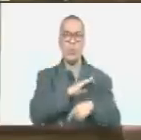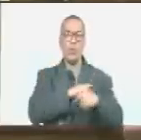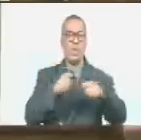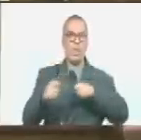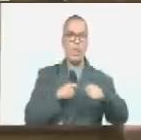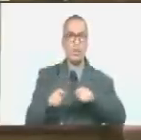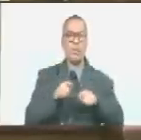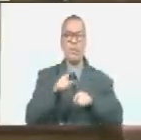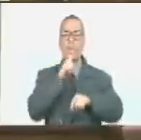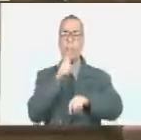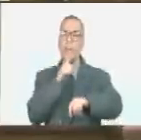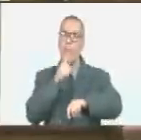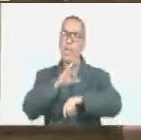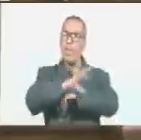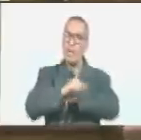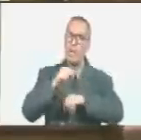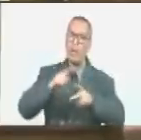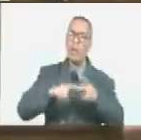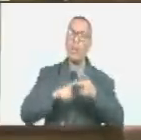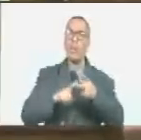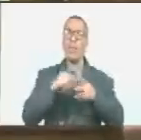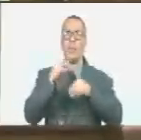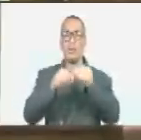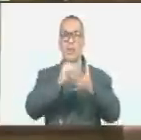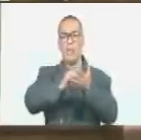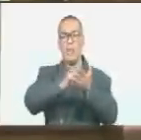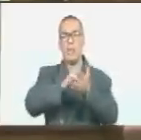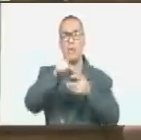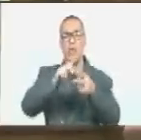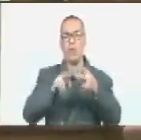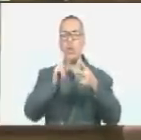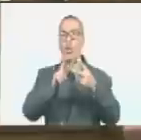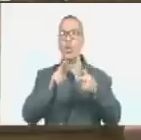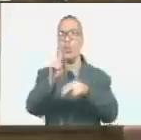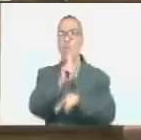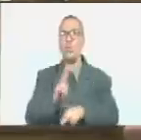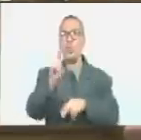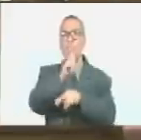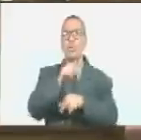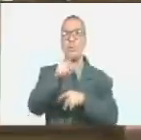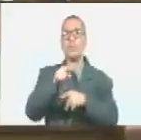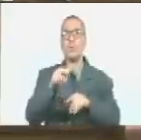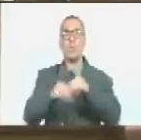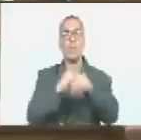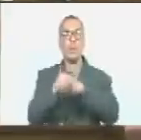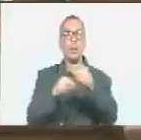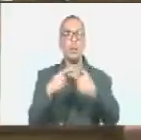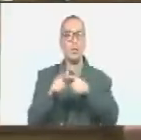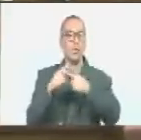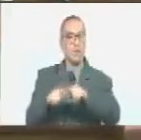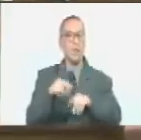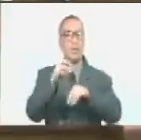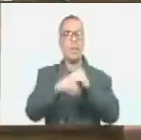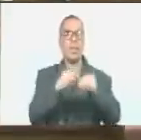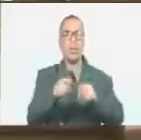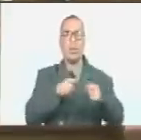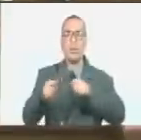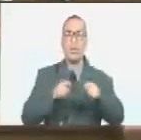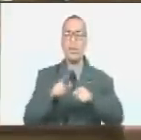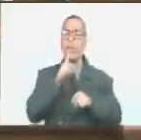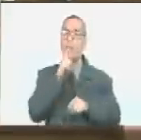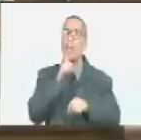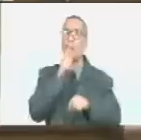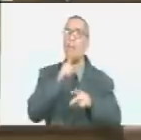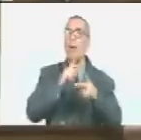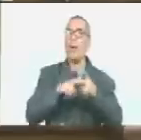actividades ilícitas en los términos previstos de esta ley. 2. Utilizados o destinados de cualquier forma para actividades